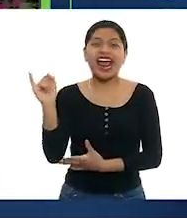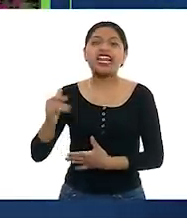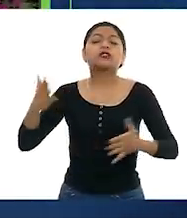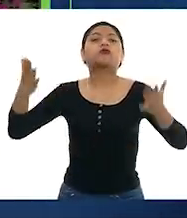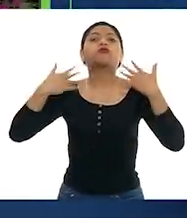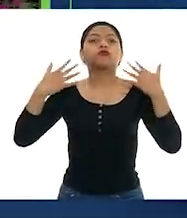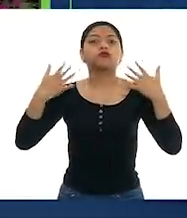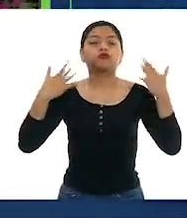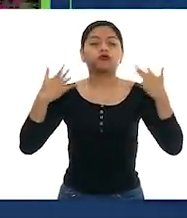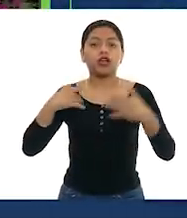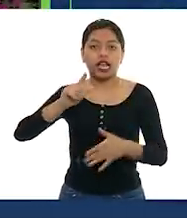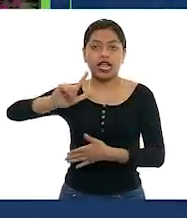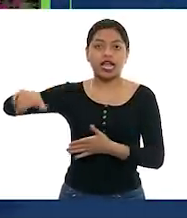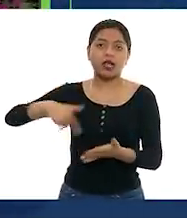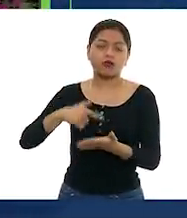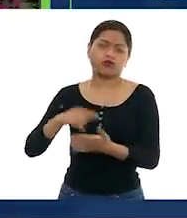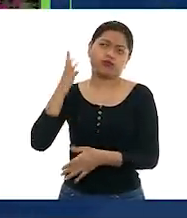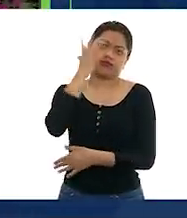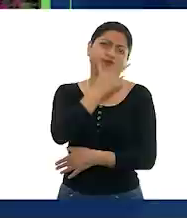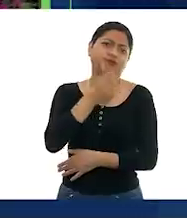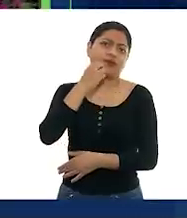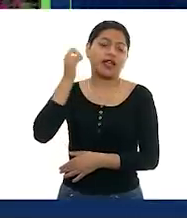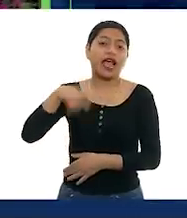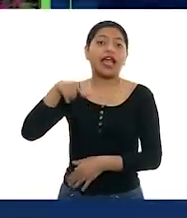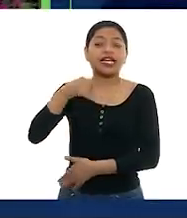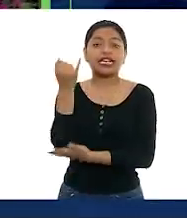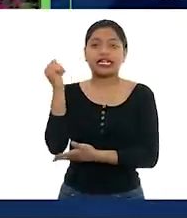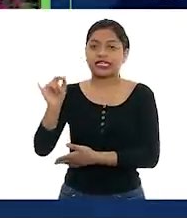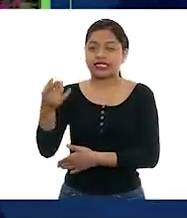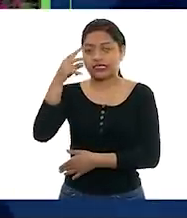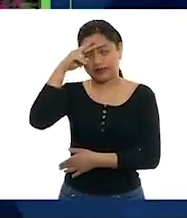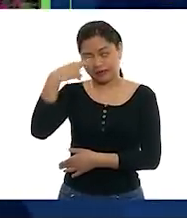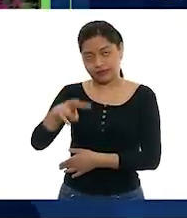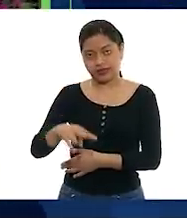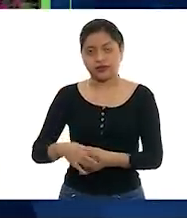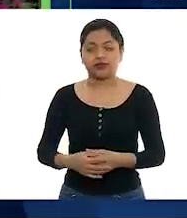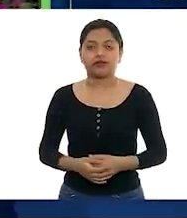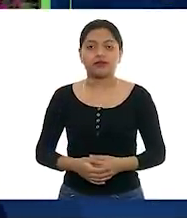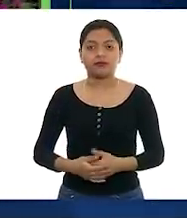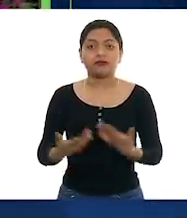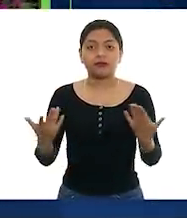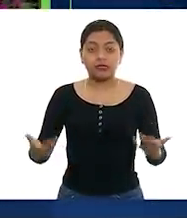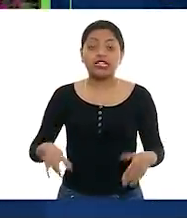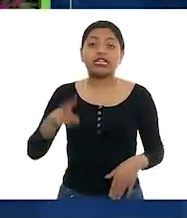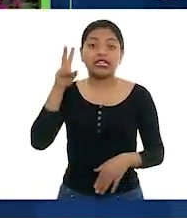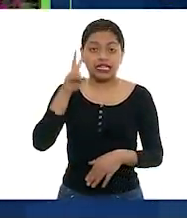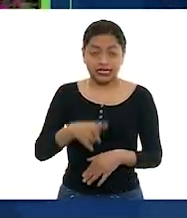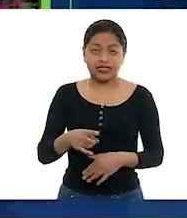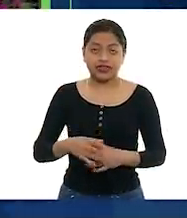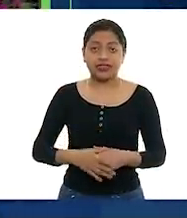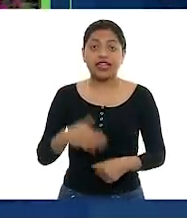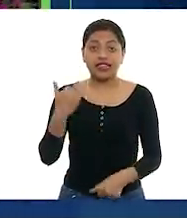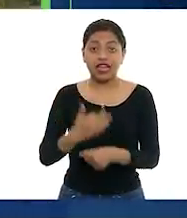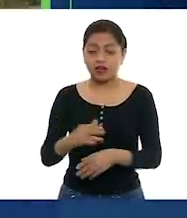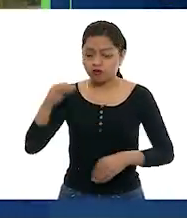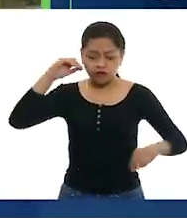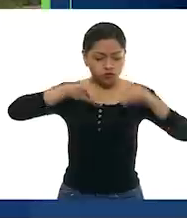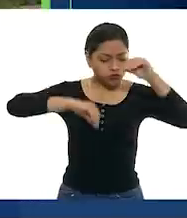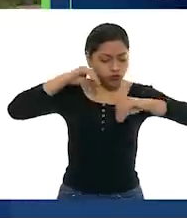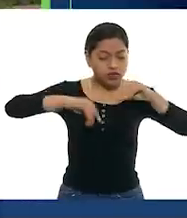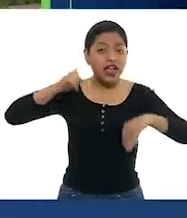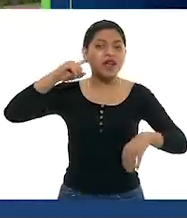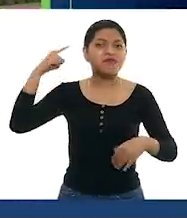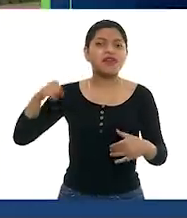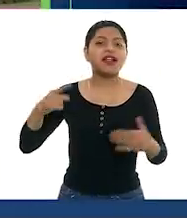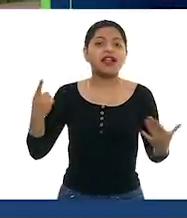este lugar extraordinario, Jardines de México, y logramos recrear en este ambiente